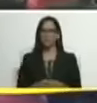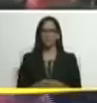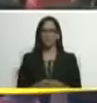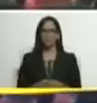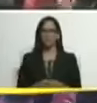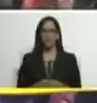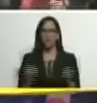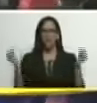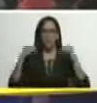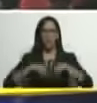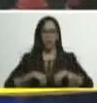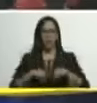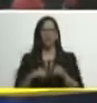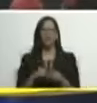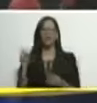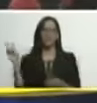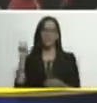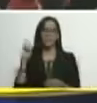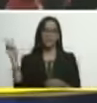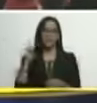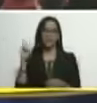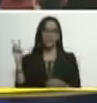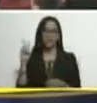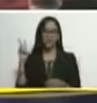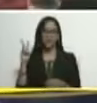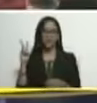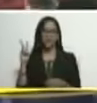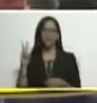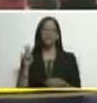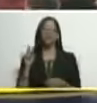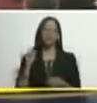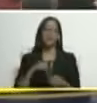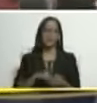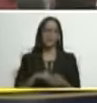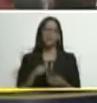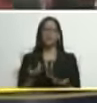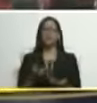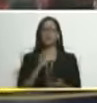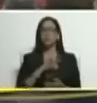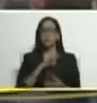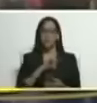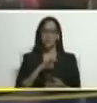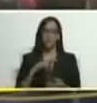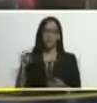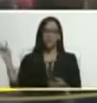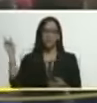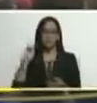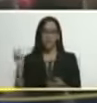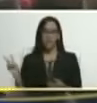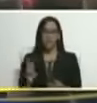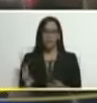entre la República Bolivariana de Venezuela y la República Socialista de Vietnam.